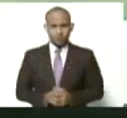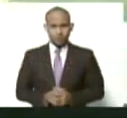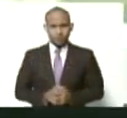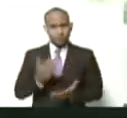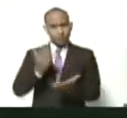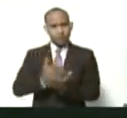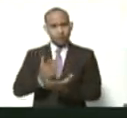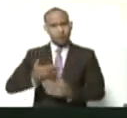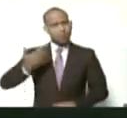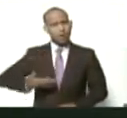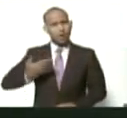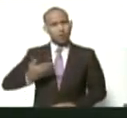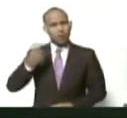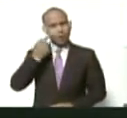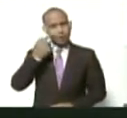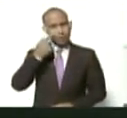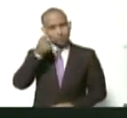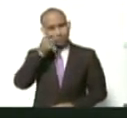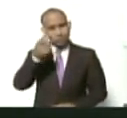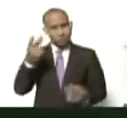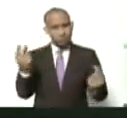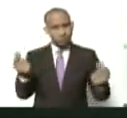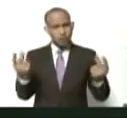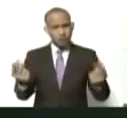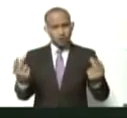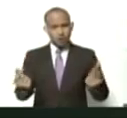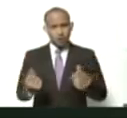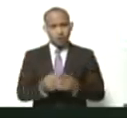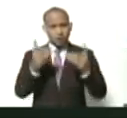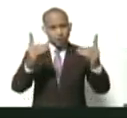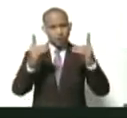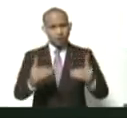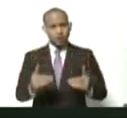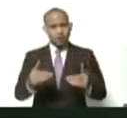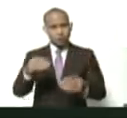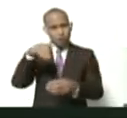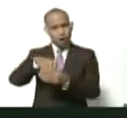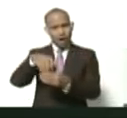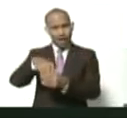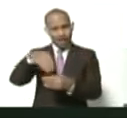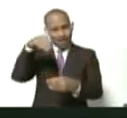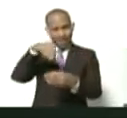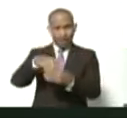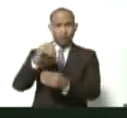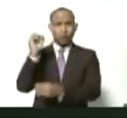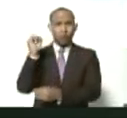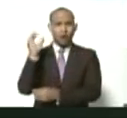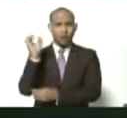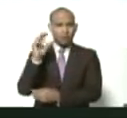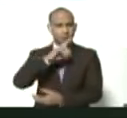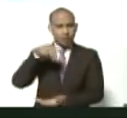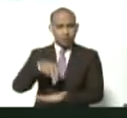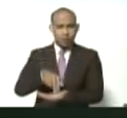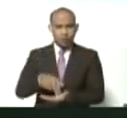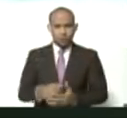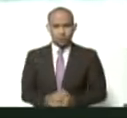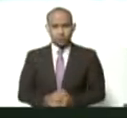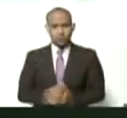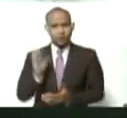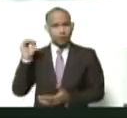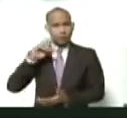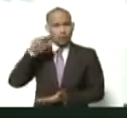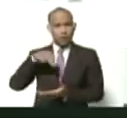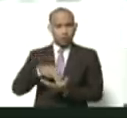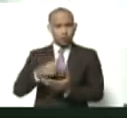Siempre es importante estar pendiente de las decisiones que toma la Asamblea Nacional. La Asamblea Nacional está en